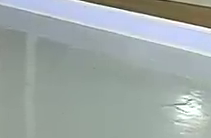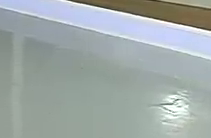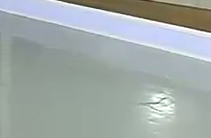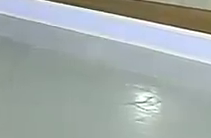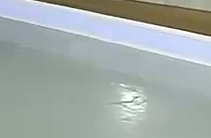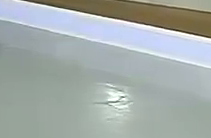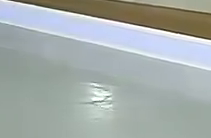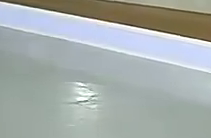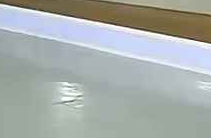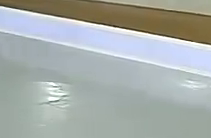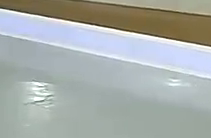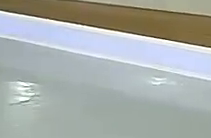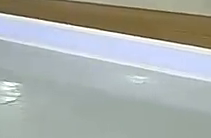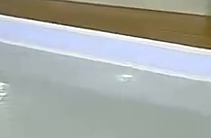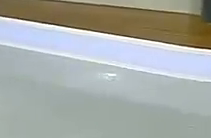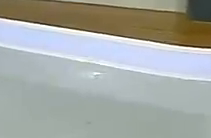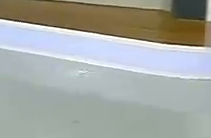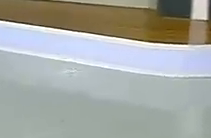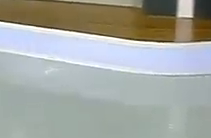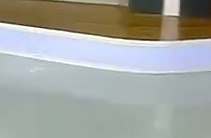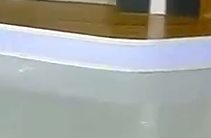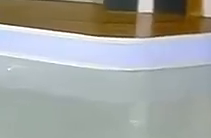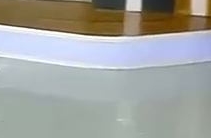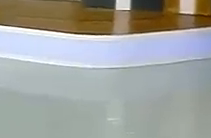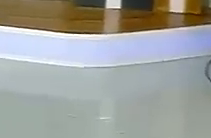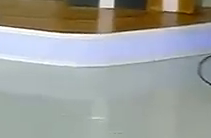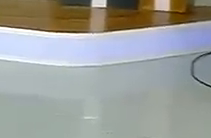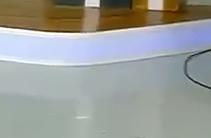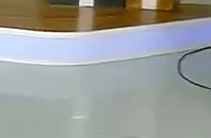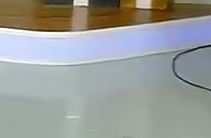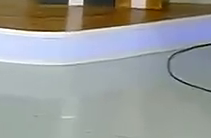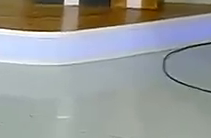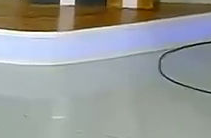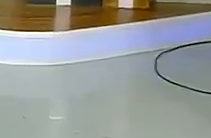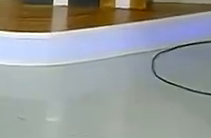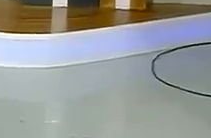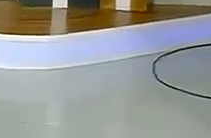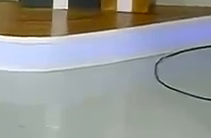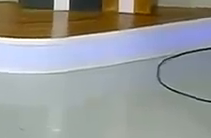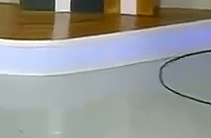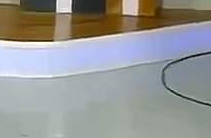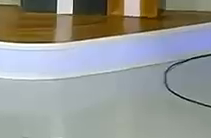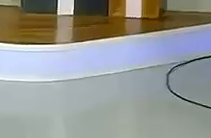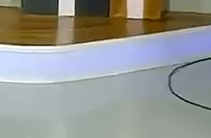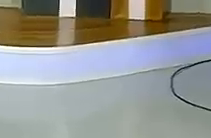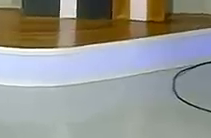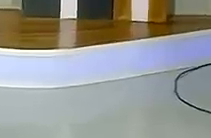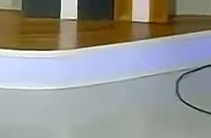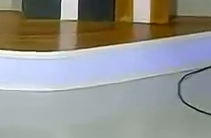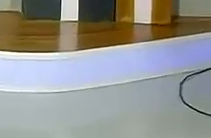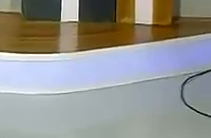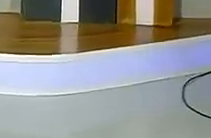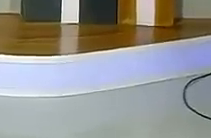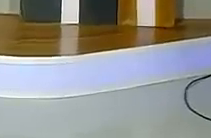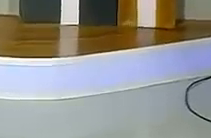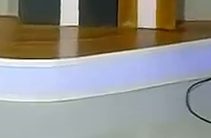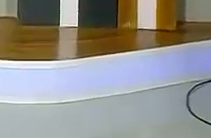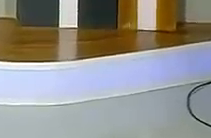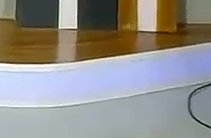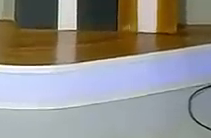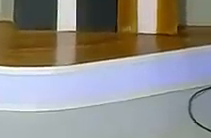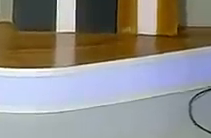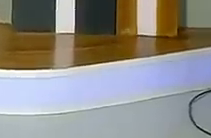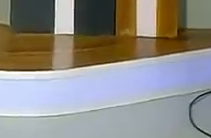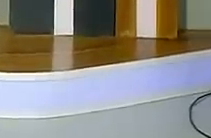informativa? De acuerdo, ¿ok? Vamos. Bueno, vamos a ver si me acompaña por acá, por favor, señor productor. Queremos contarles que